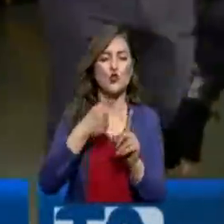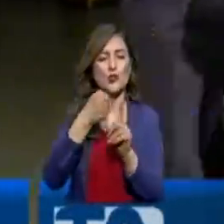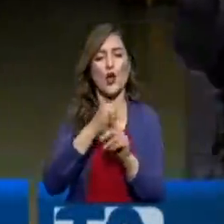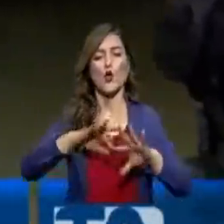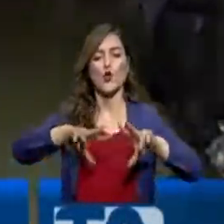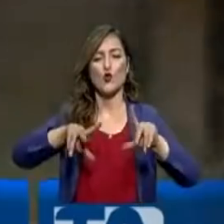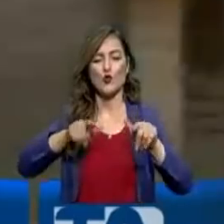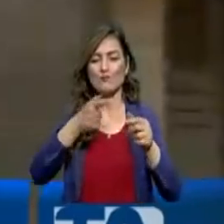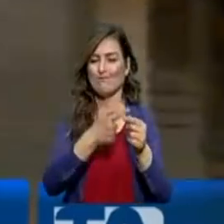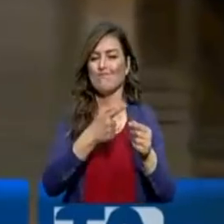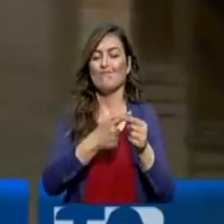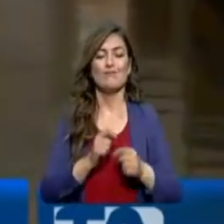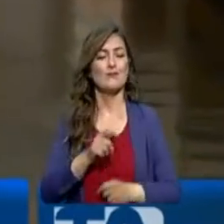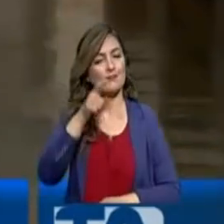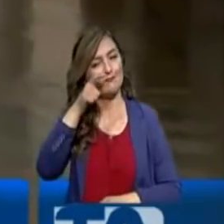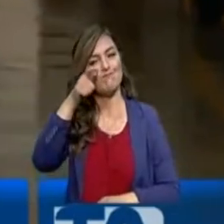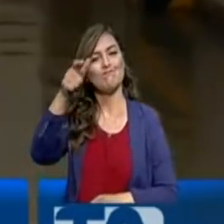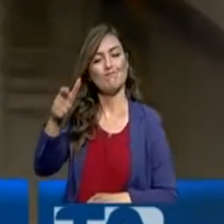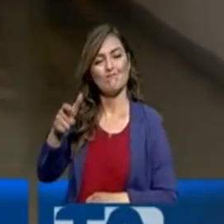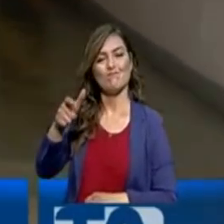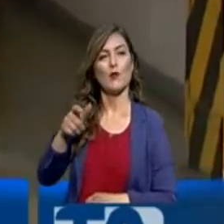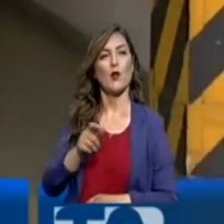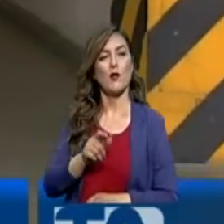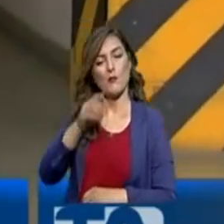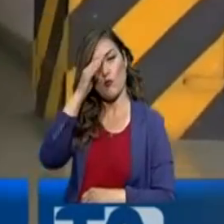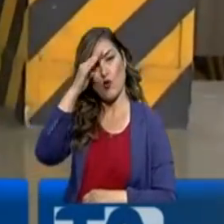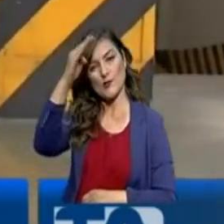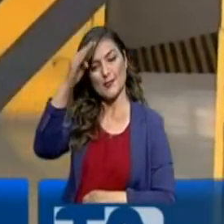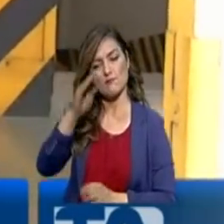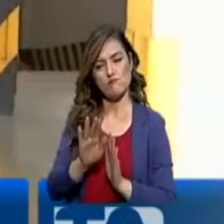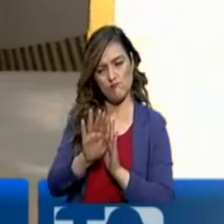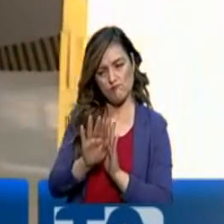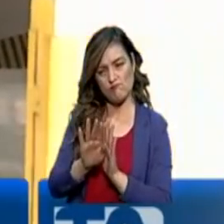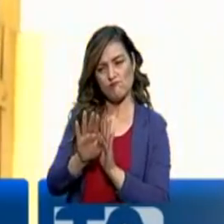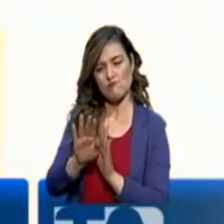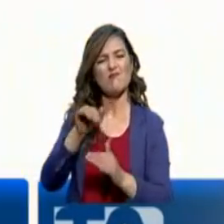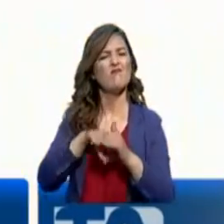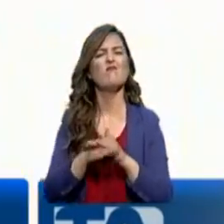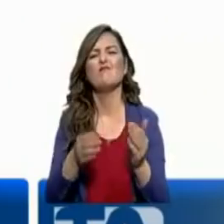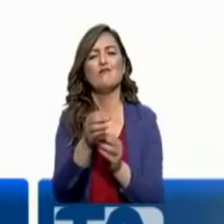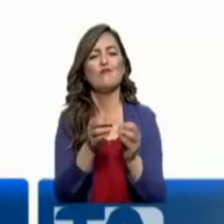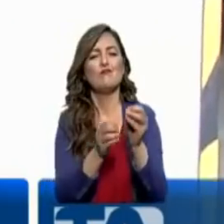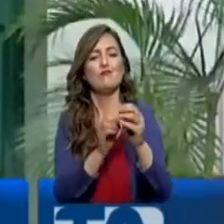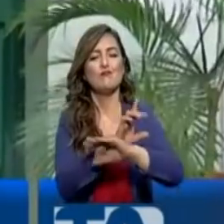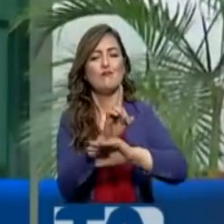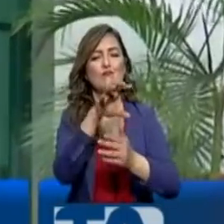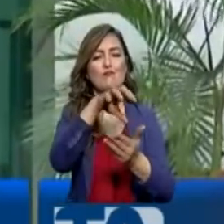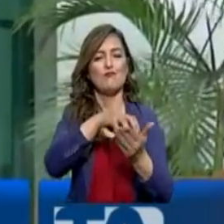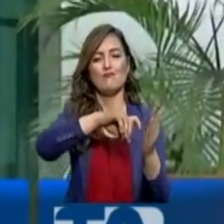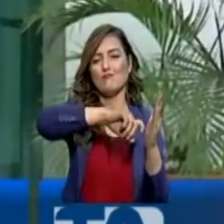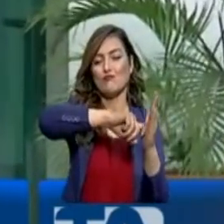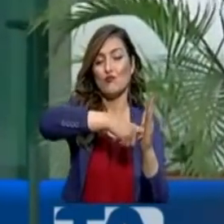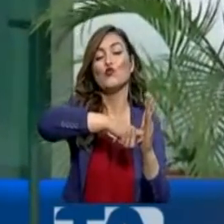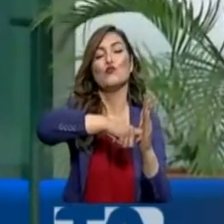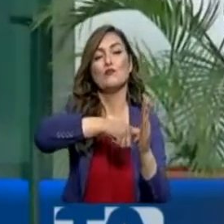con sede en Quito, el agente fiscal César Suárez y uniformados de la policía ingresaron a las oficinas de la Dirección Provincial de la Contraloría